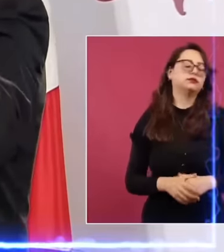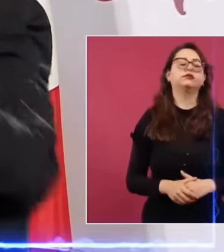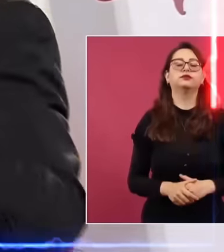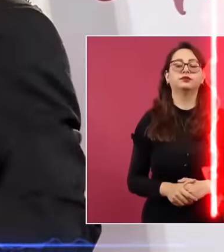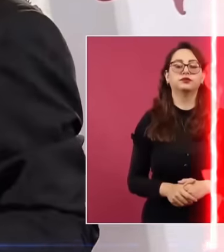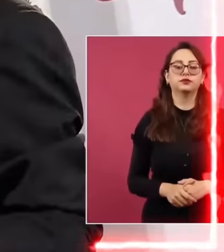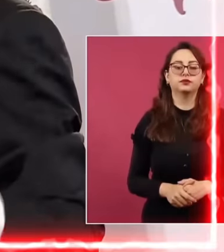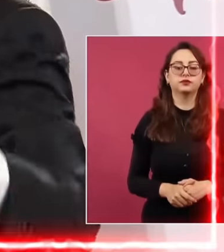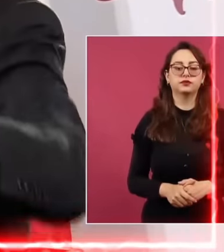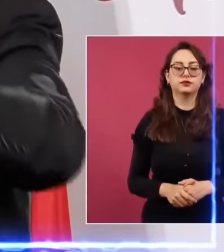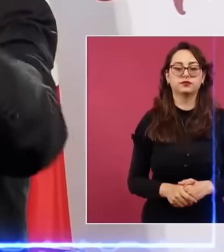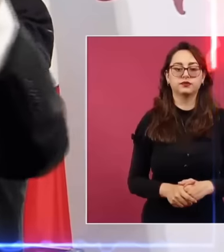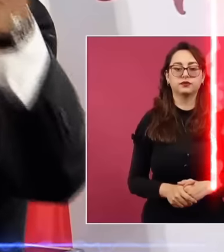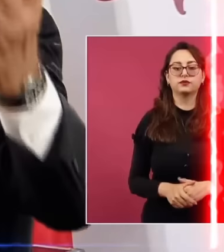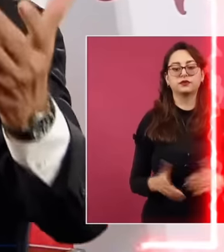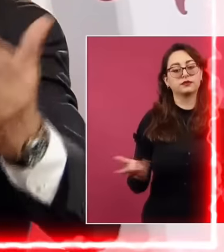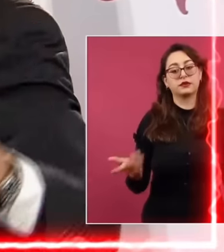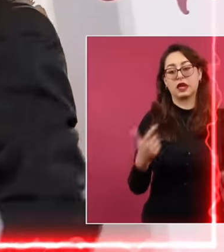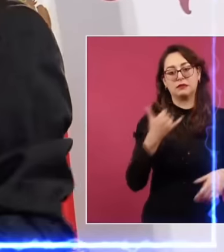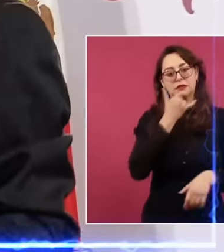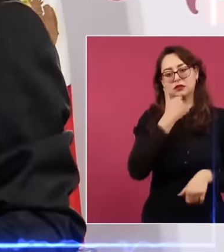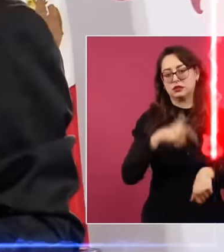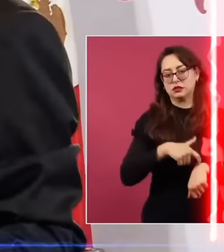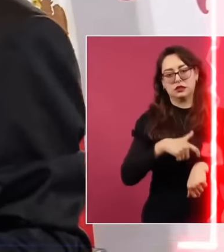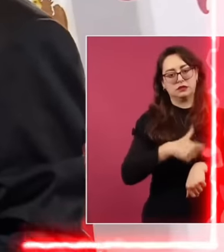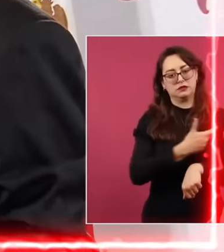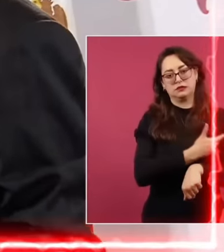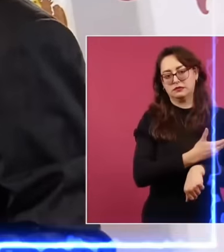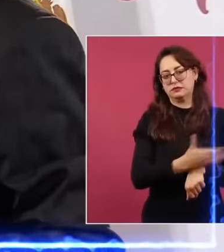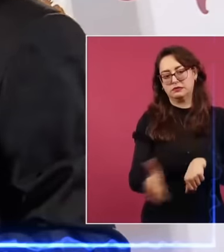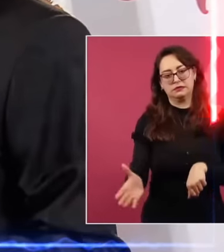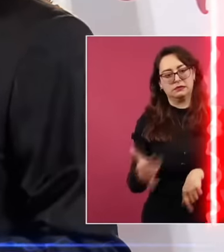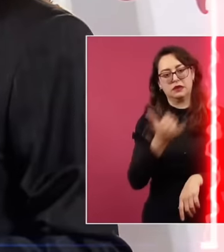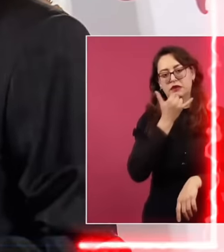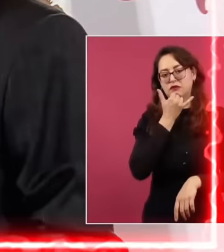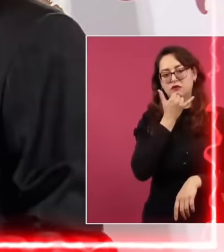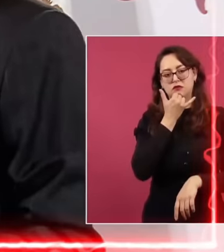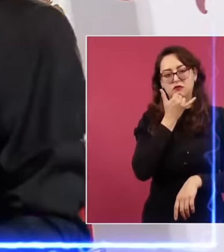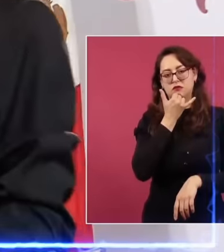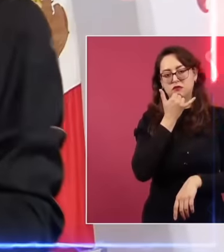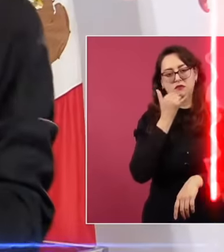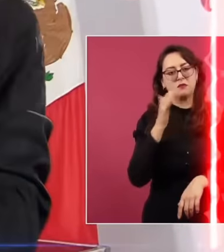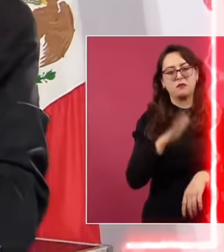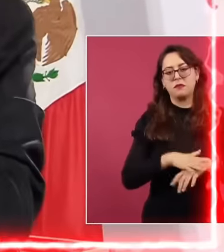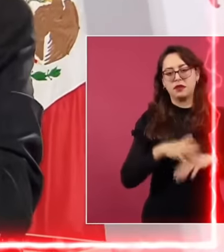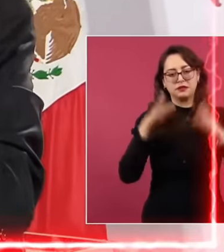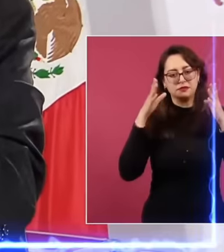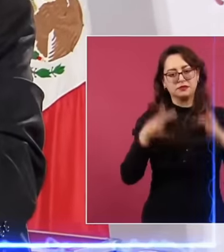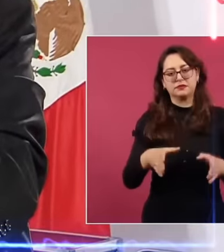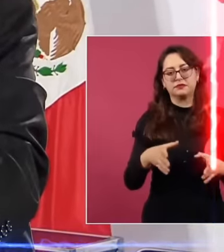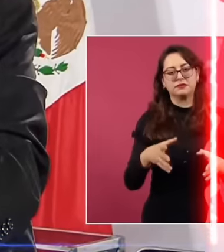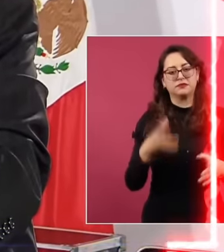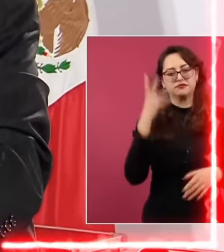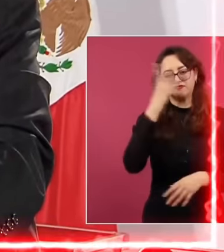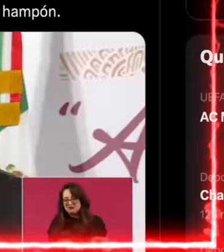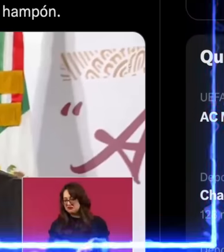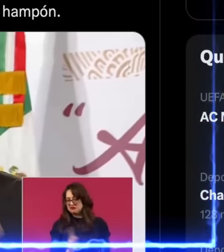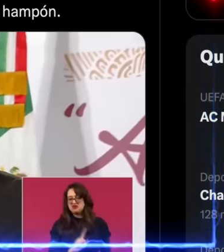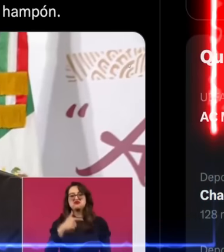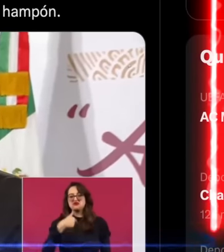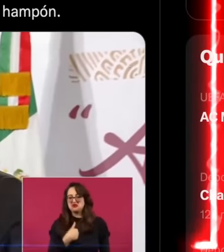ya contestamos y ahora sí ya nos pasamos vamos ya hablar de cosas bellas